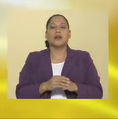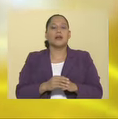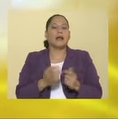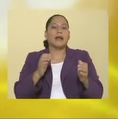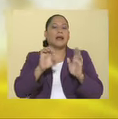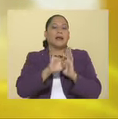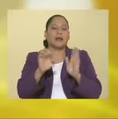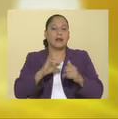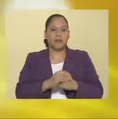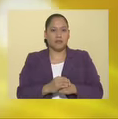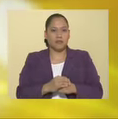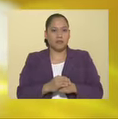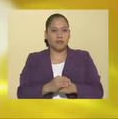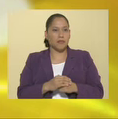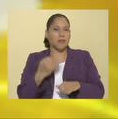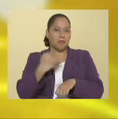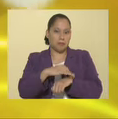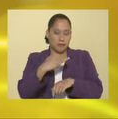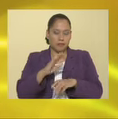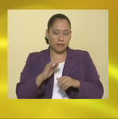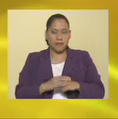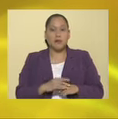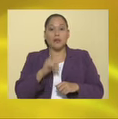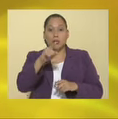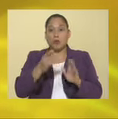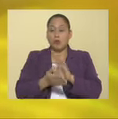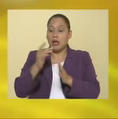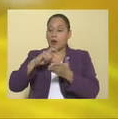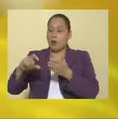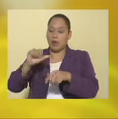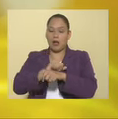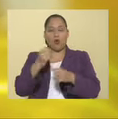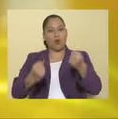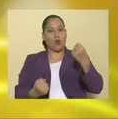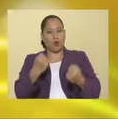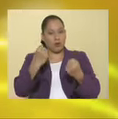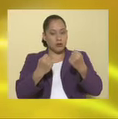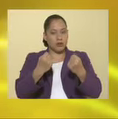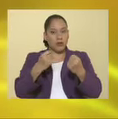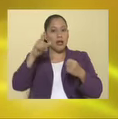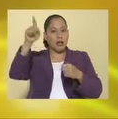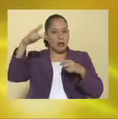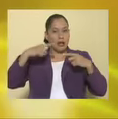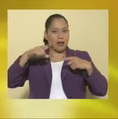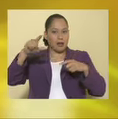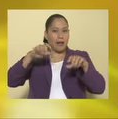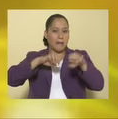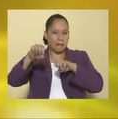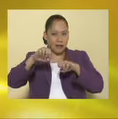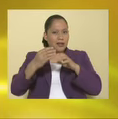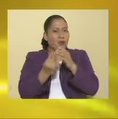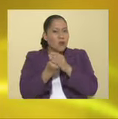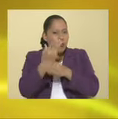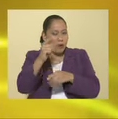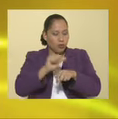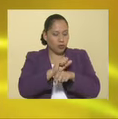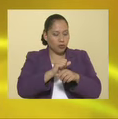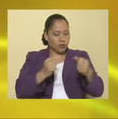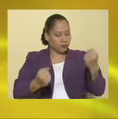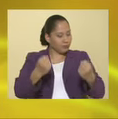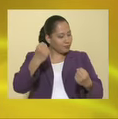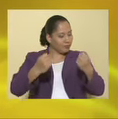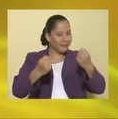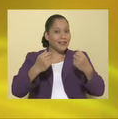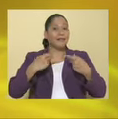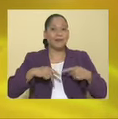de un simbolismo, si vas y compras un coche mañana en la agencia y lo sacas nuevecito, la gente lo